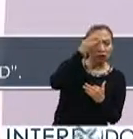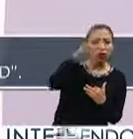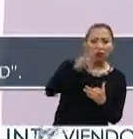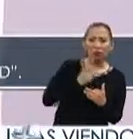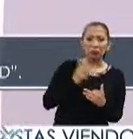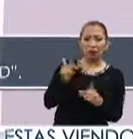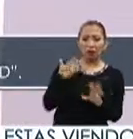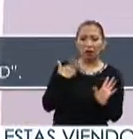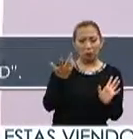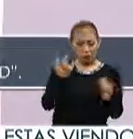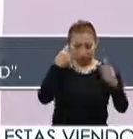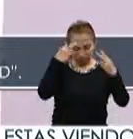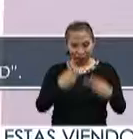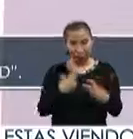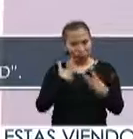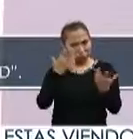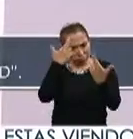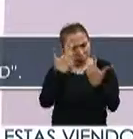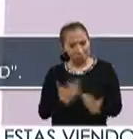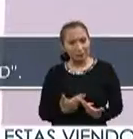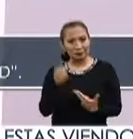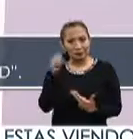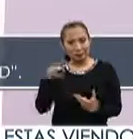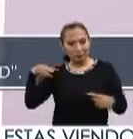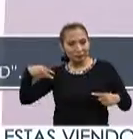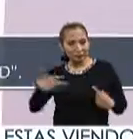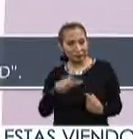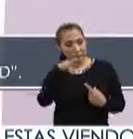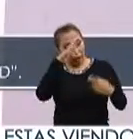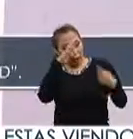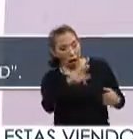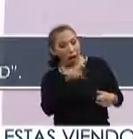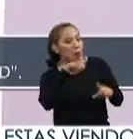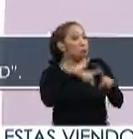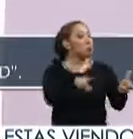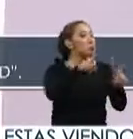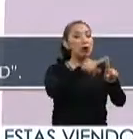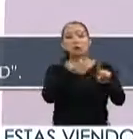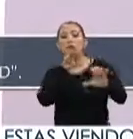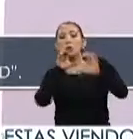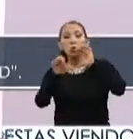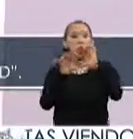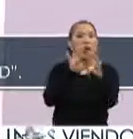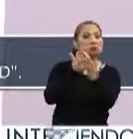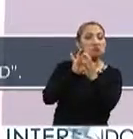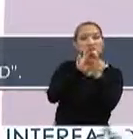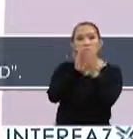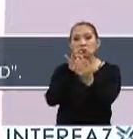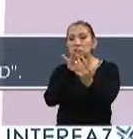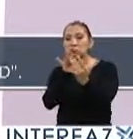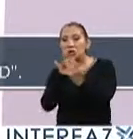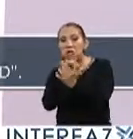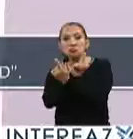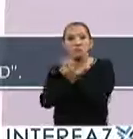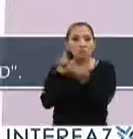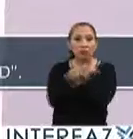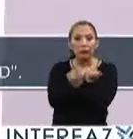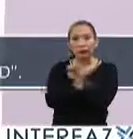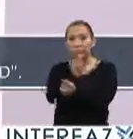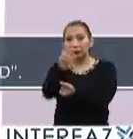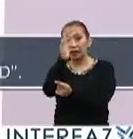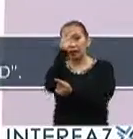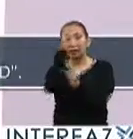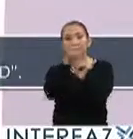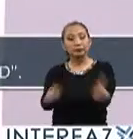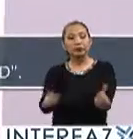otros, ser reconocidos por los otros desde este enfoque que permite el diálogo y la convivencia, ¿no? La idea es que reconozcamos